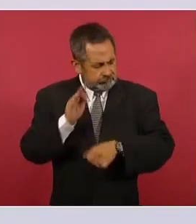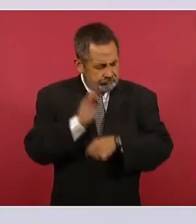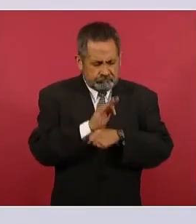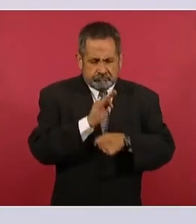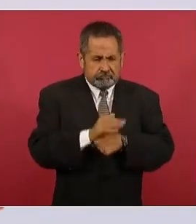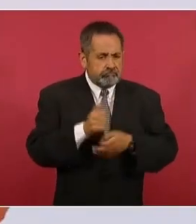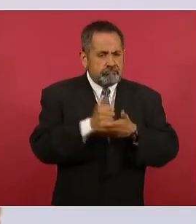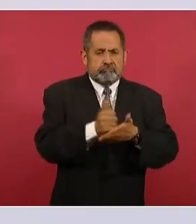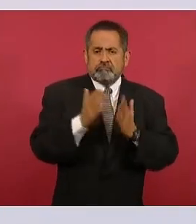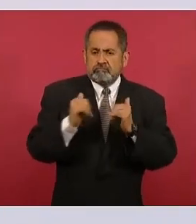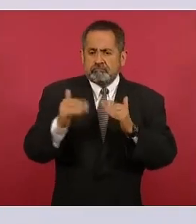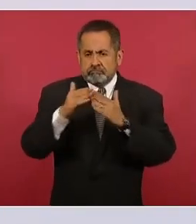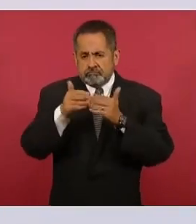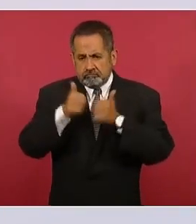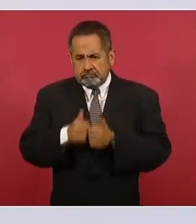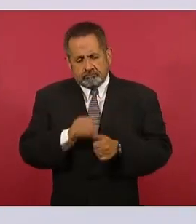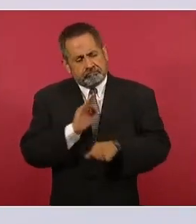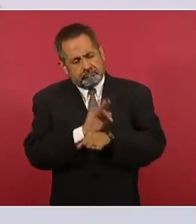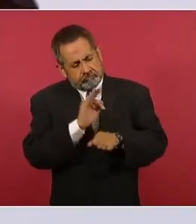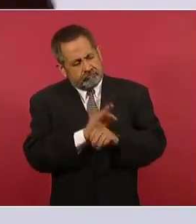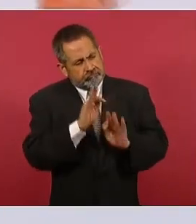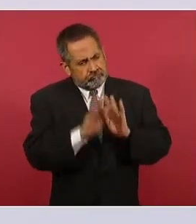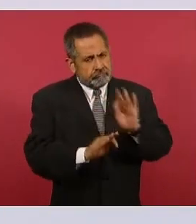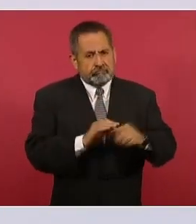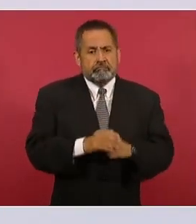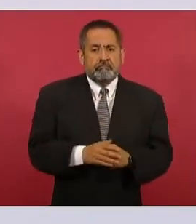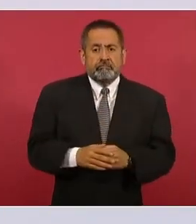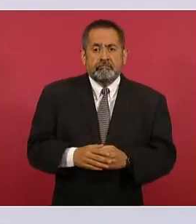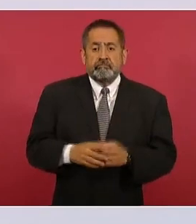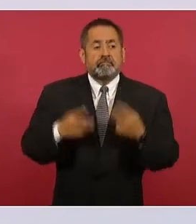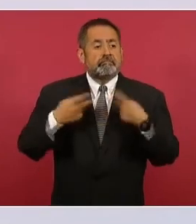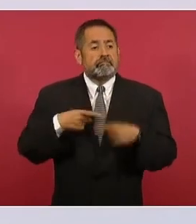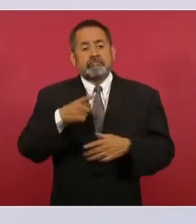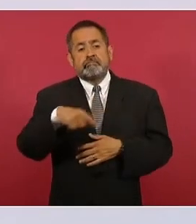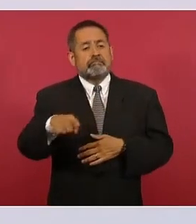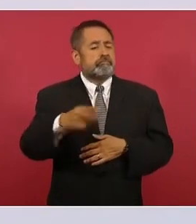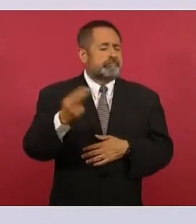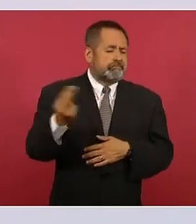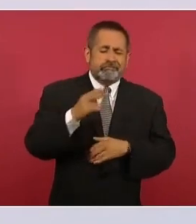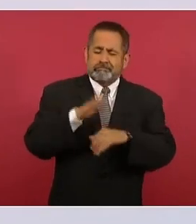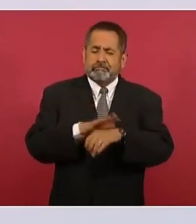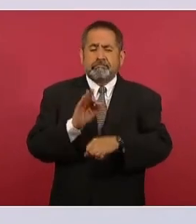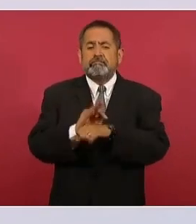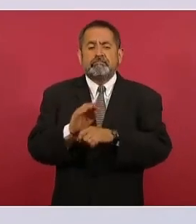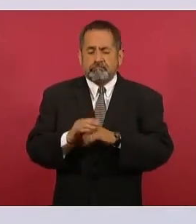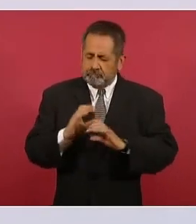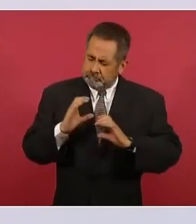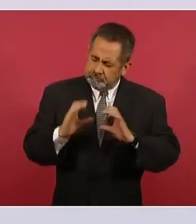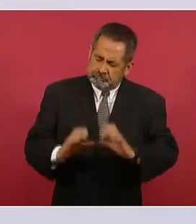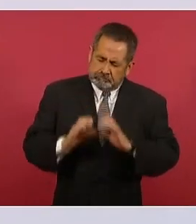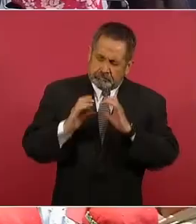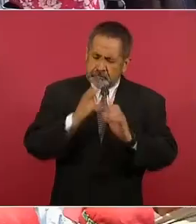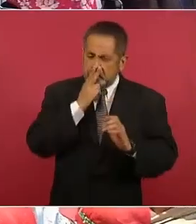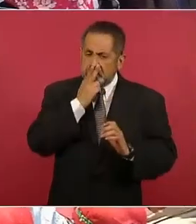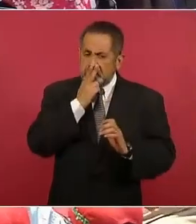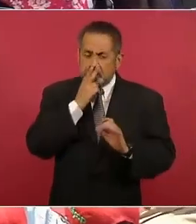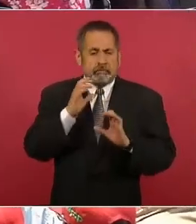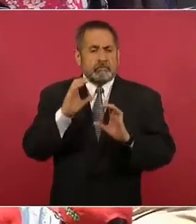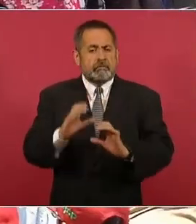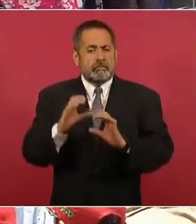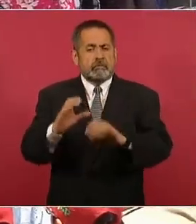en los hogares. A la población más vulnerable se le cuidó. ¿Por qué?